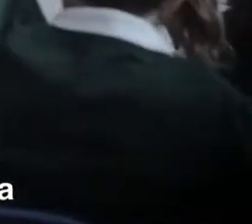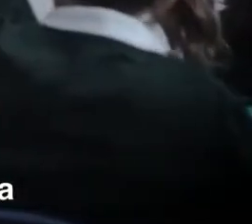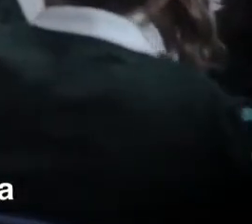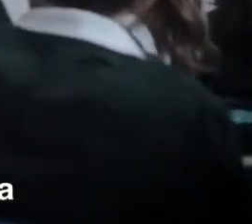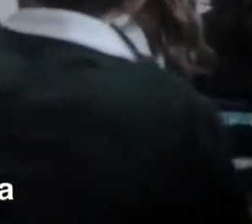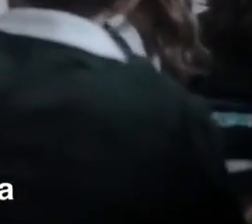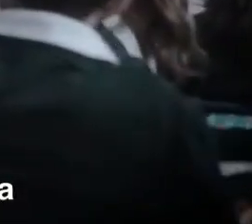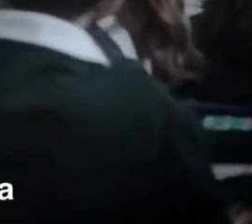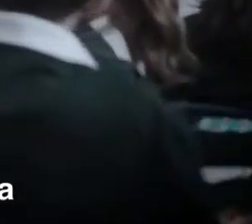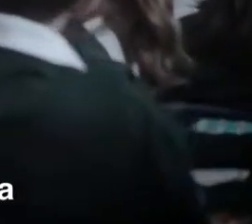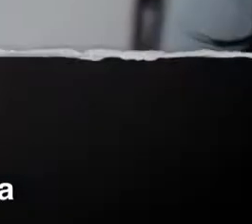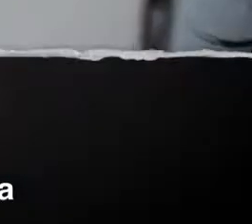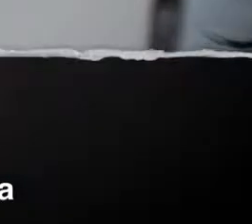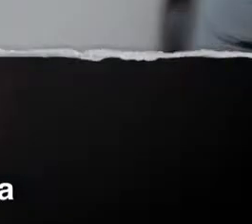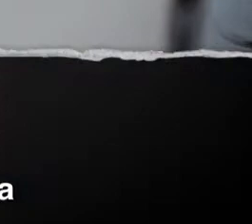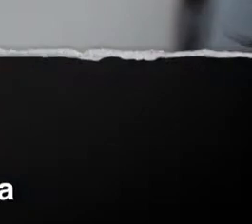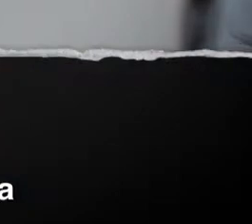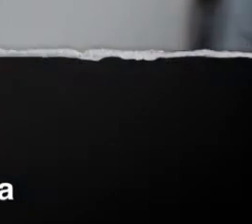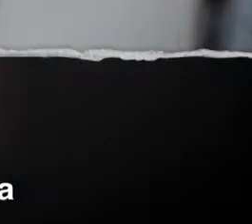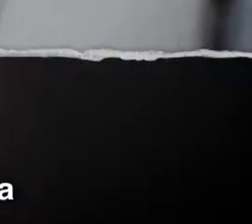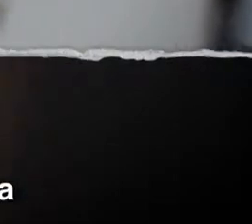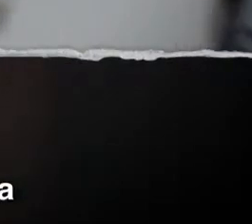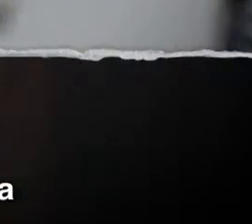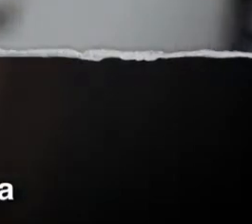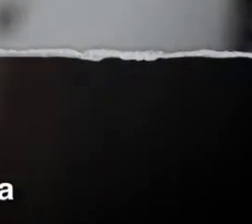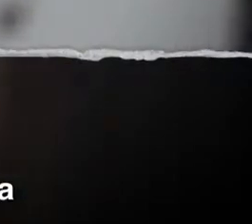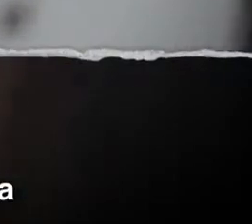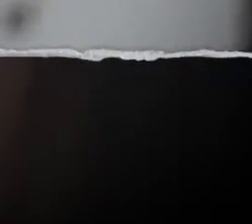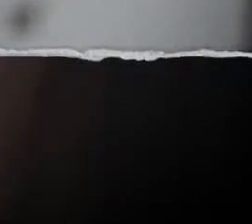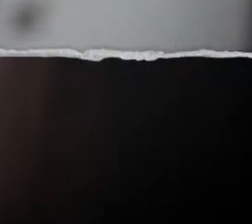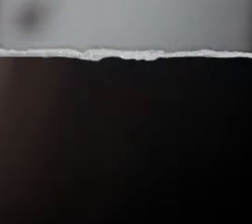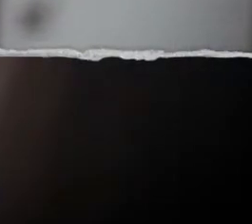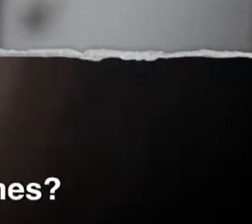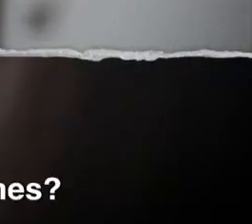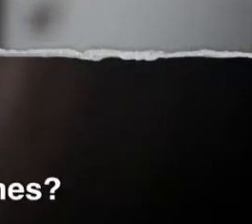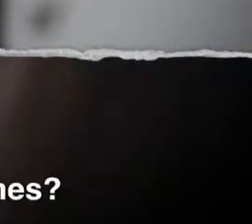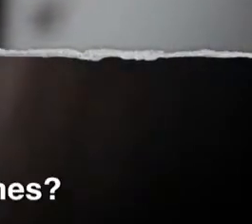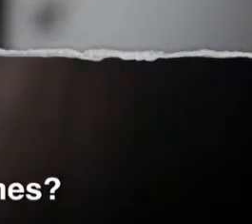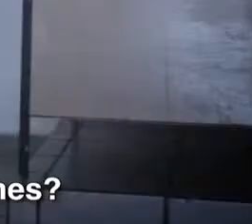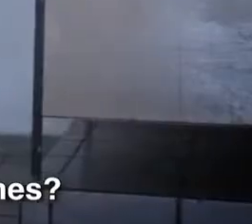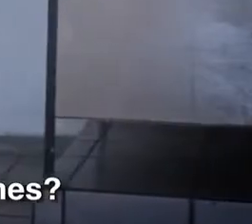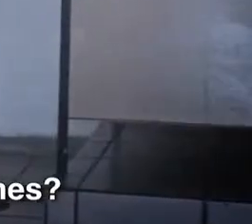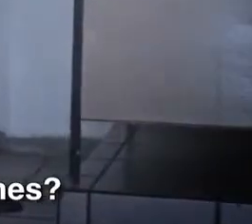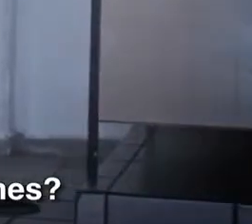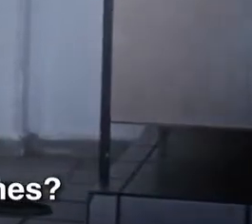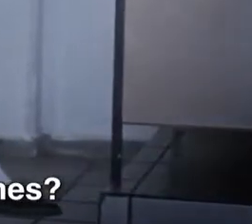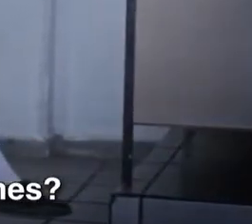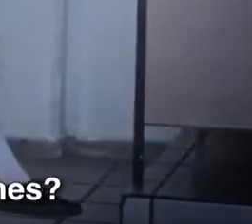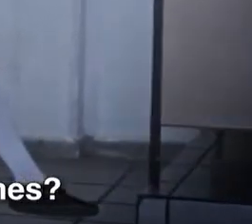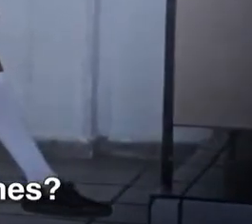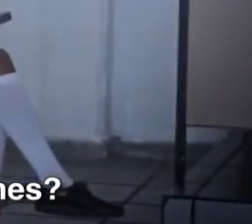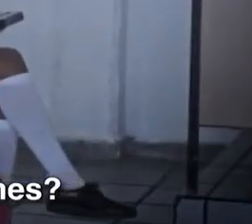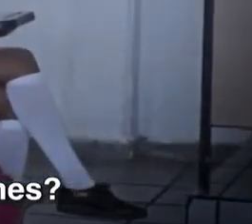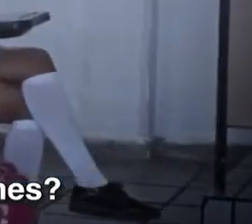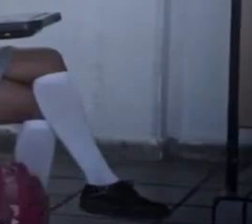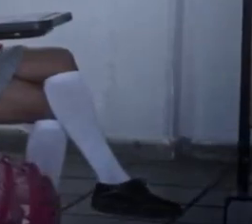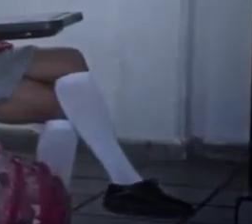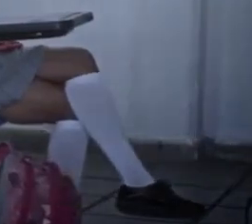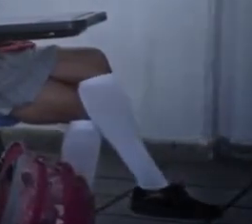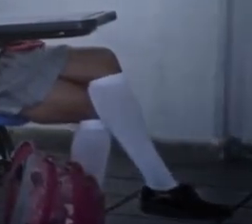En la escuela, enseñamos y aprendemos a cuidarnos entre todas y entre todos. ¿Por qué habrá bajado tanto sus